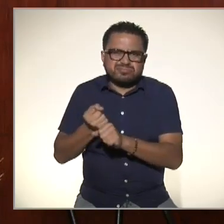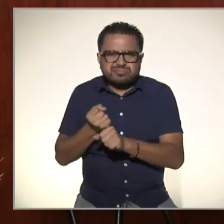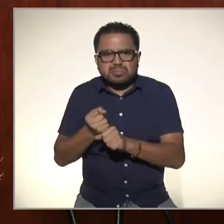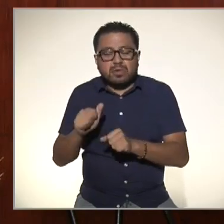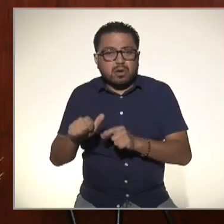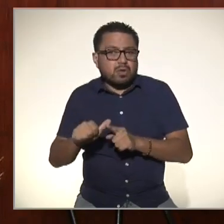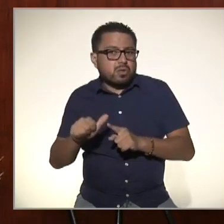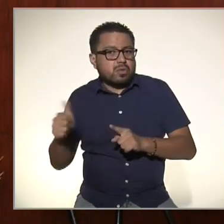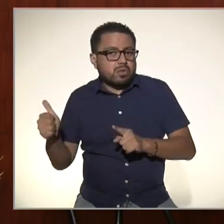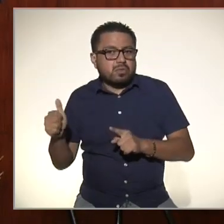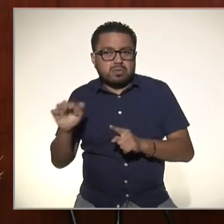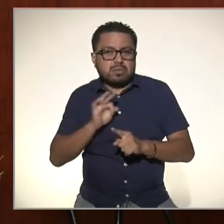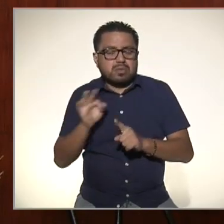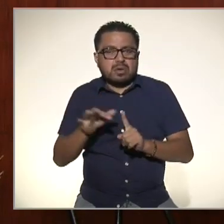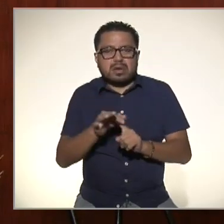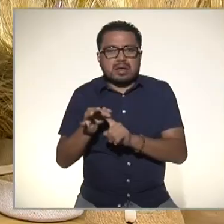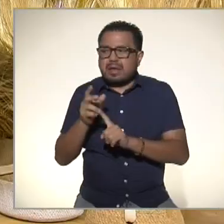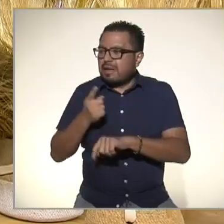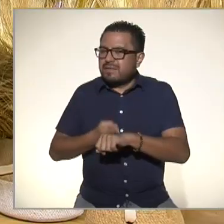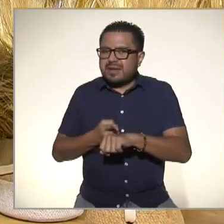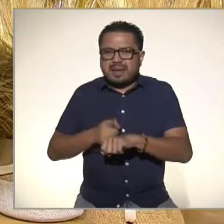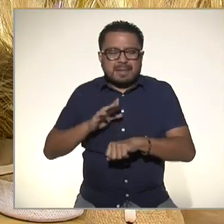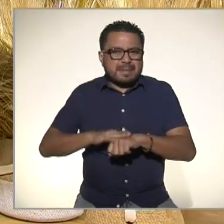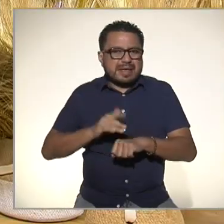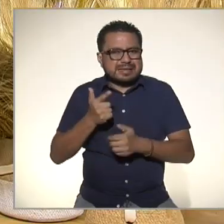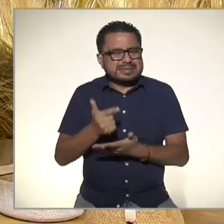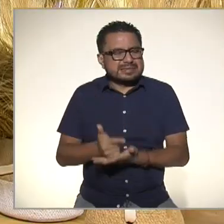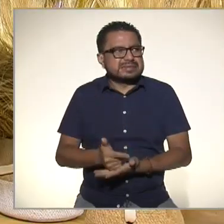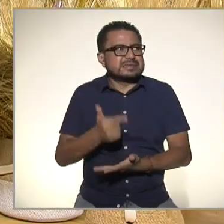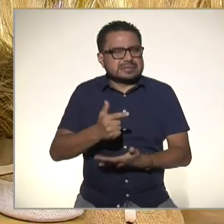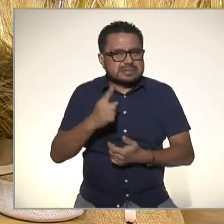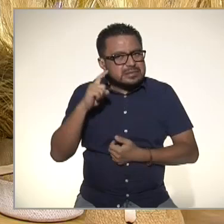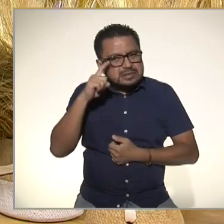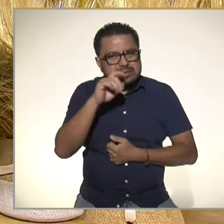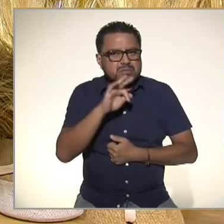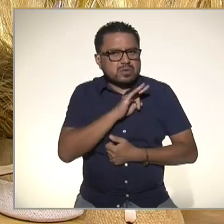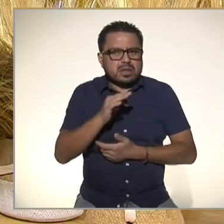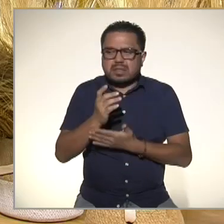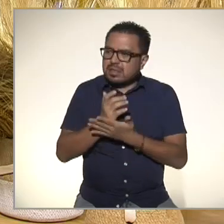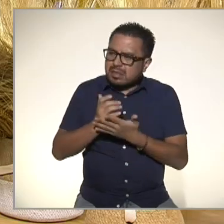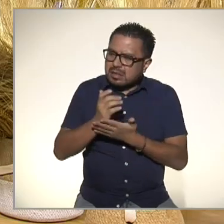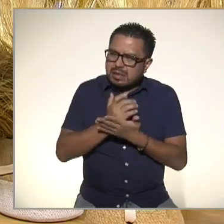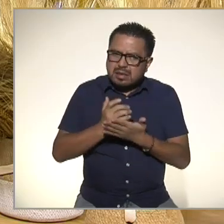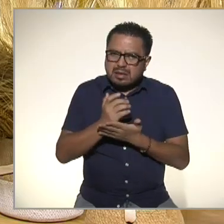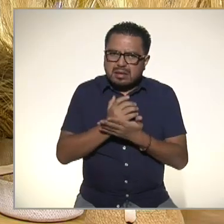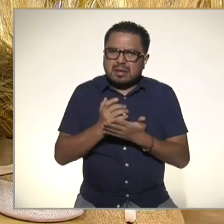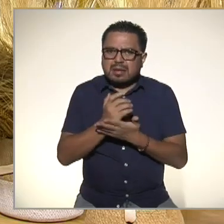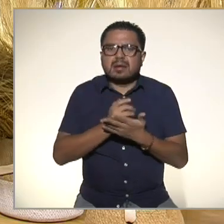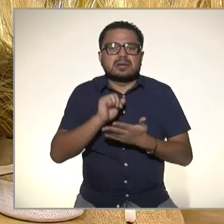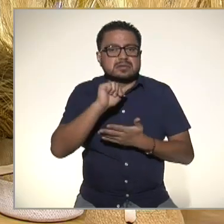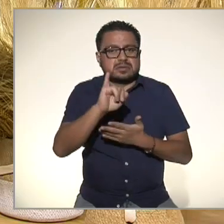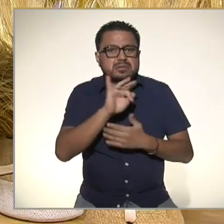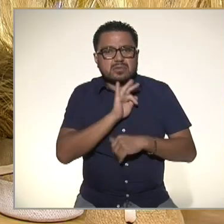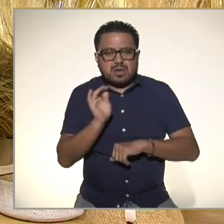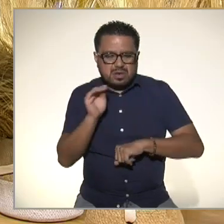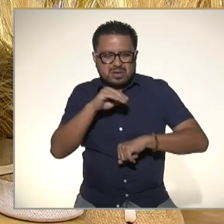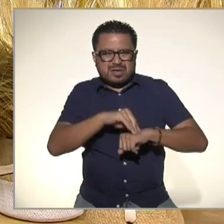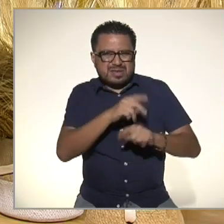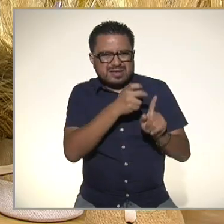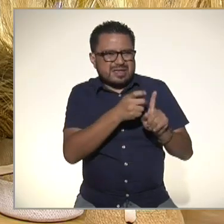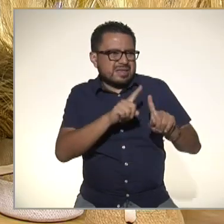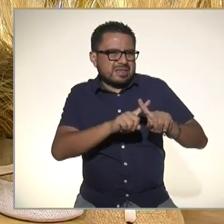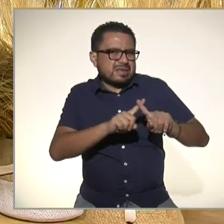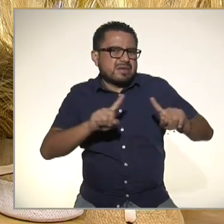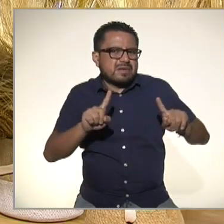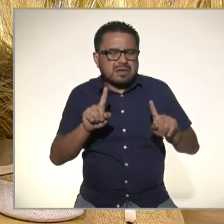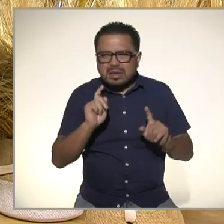hay otros que te van a llevar a una enfermedad más delicada, más grave, más difícil de tratar. Y evidentemente si ponemos esto en otra perspectiva, va a